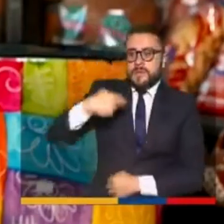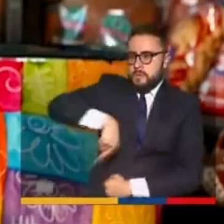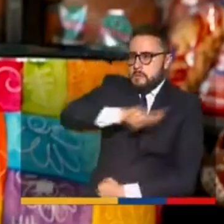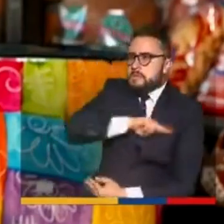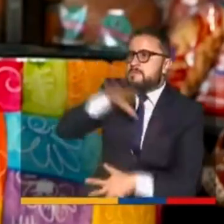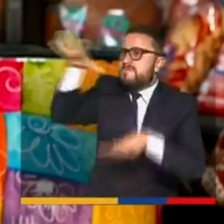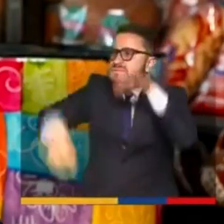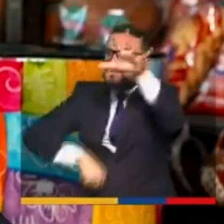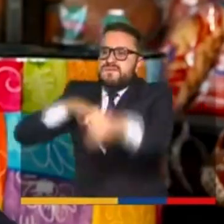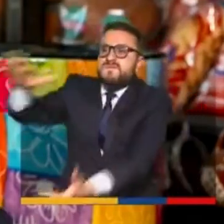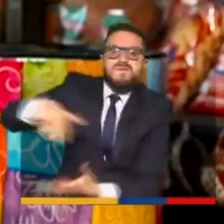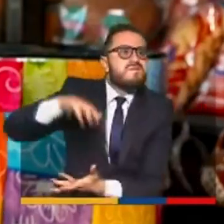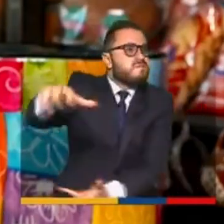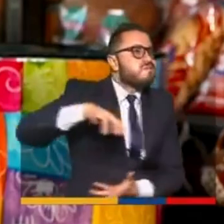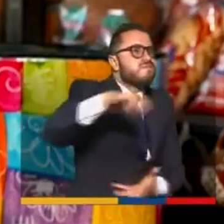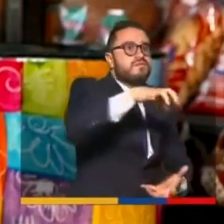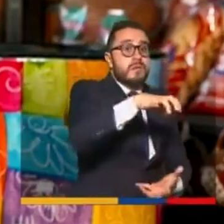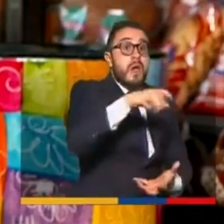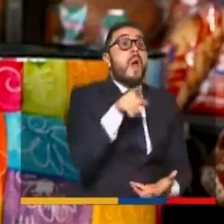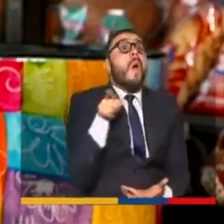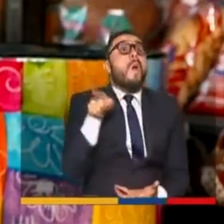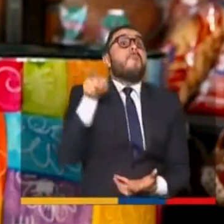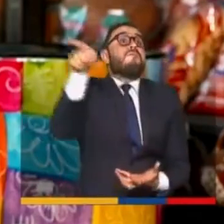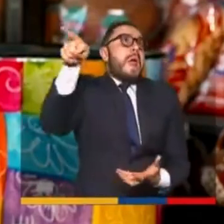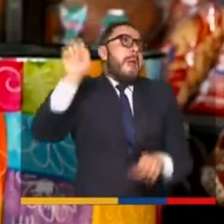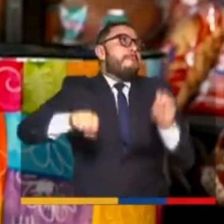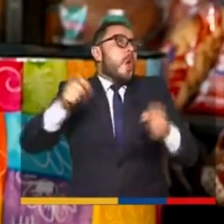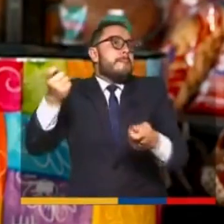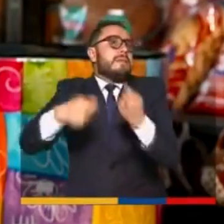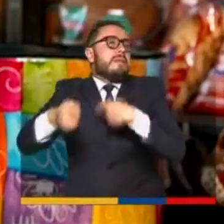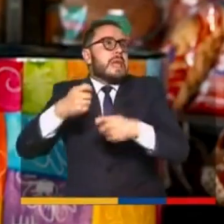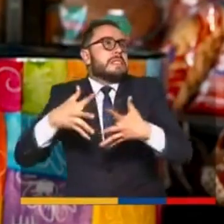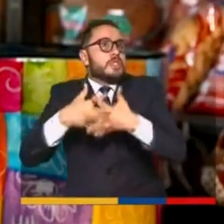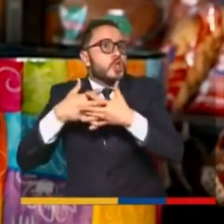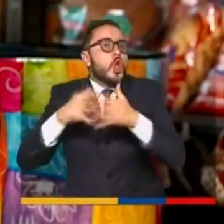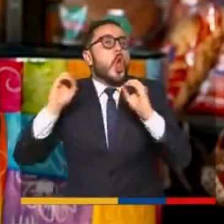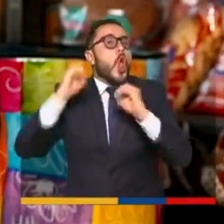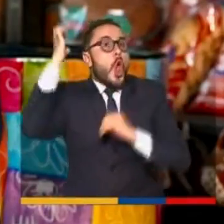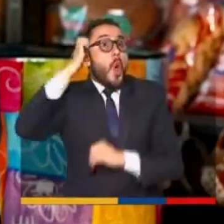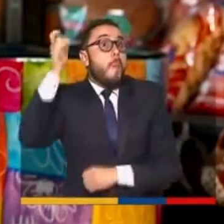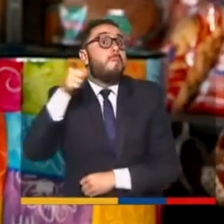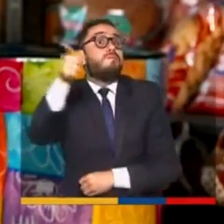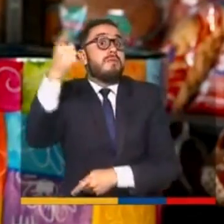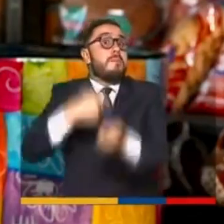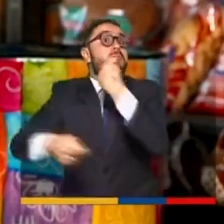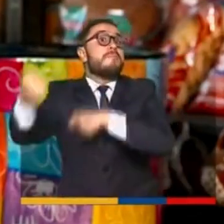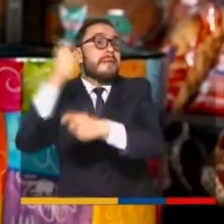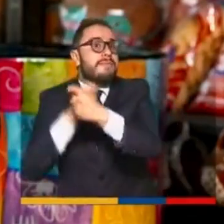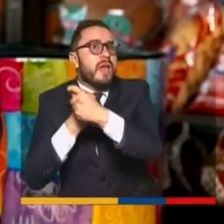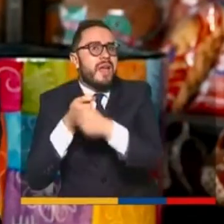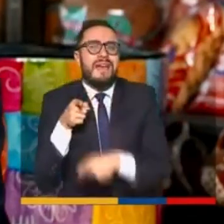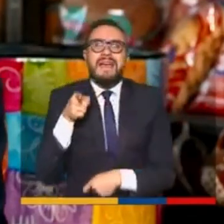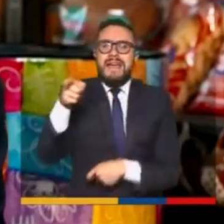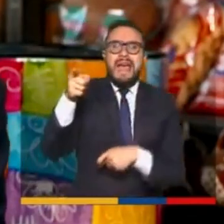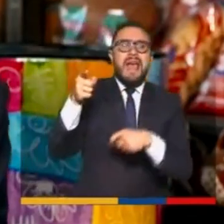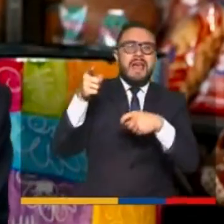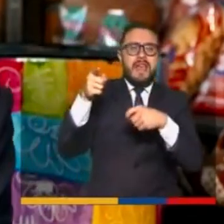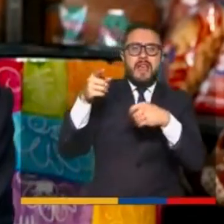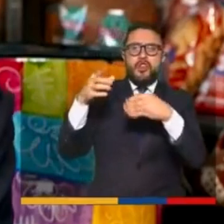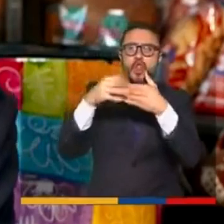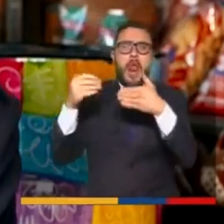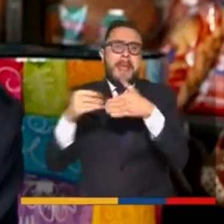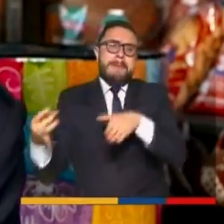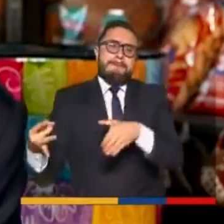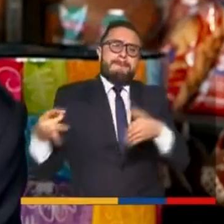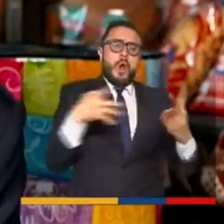incautado, si se hubiera vendido en Estados Unidos o en Europa, hubiera representado para Colombia más dólares que el